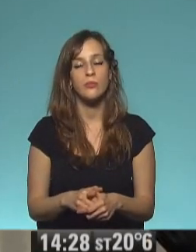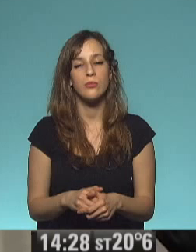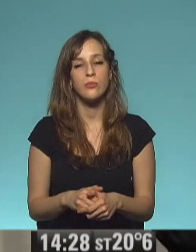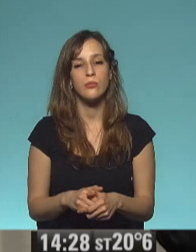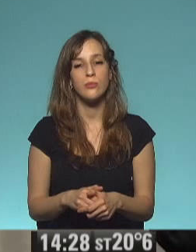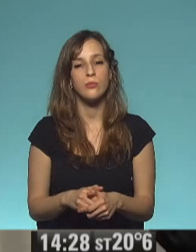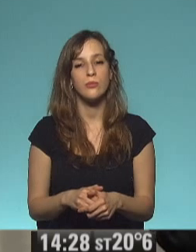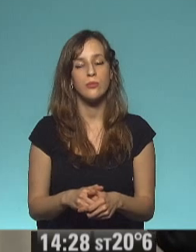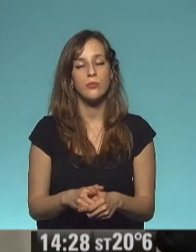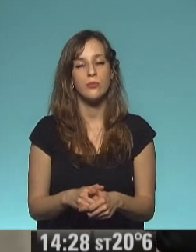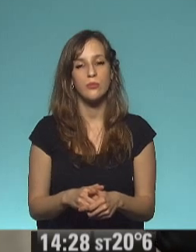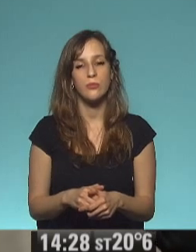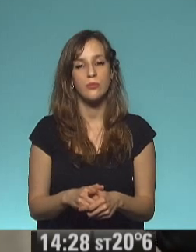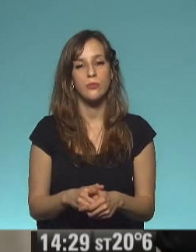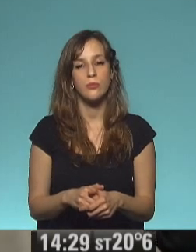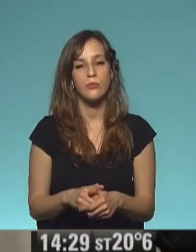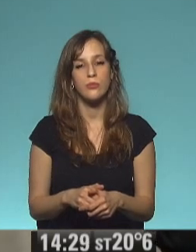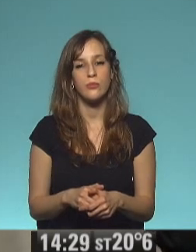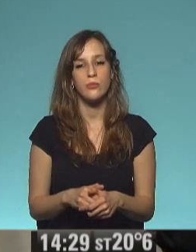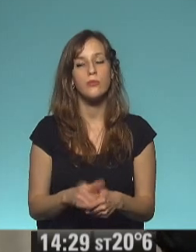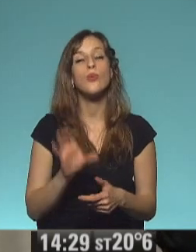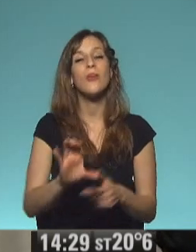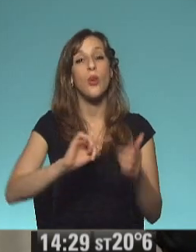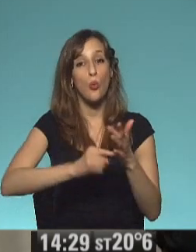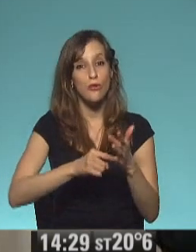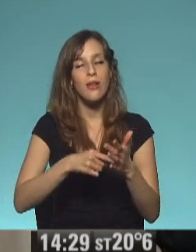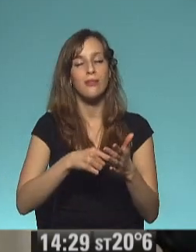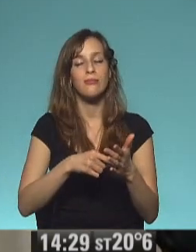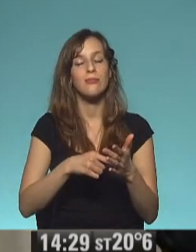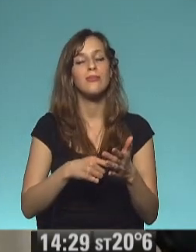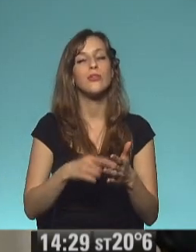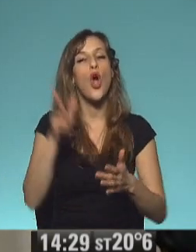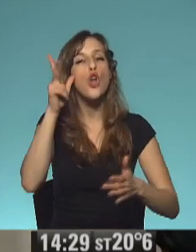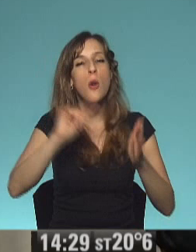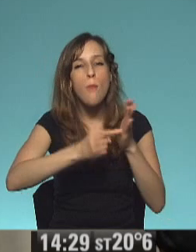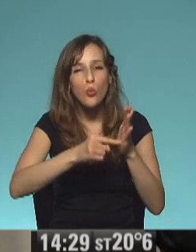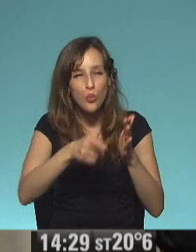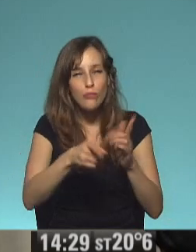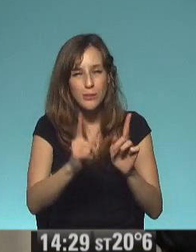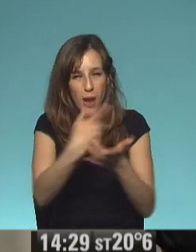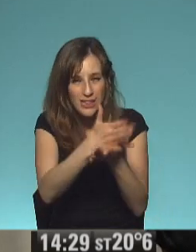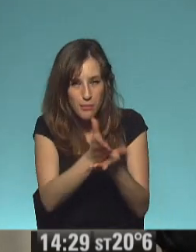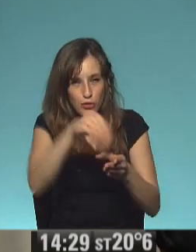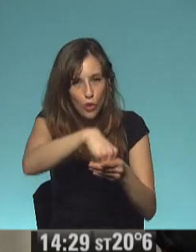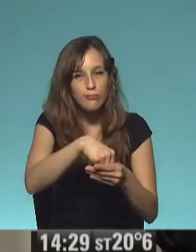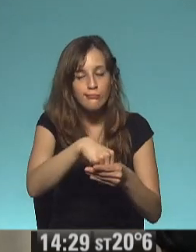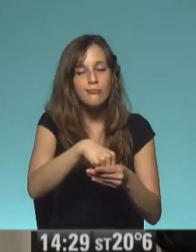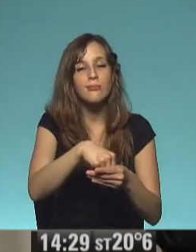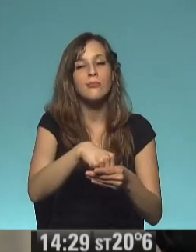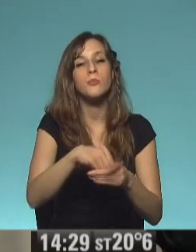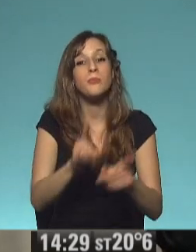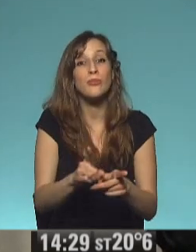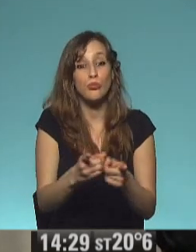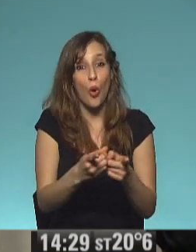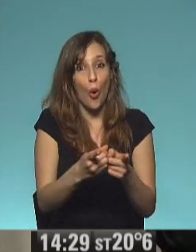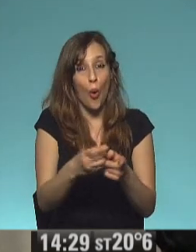puntos de coparticipación, que fueron destinados a muchas provincias que en ese momento tenían